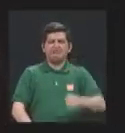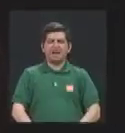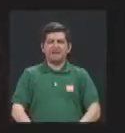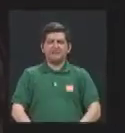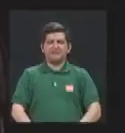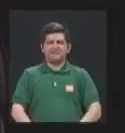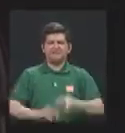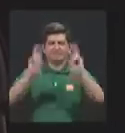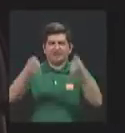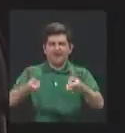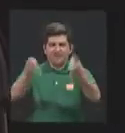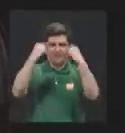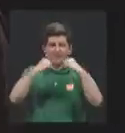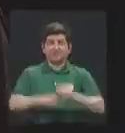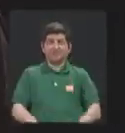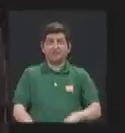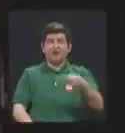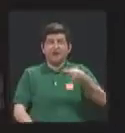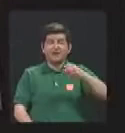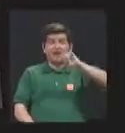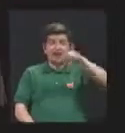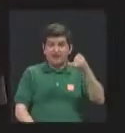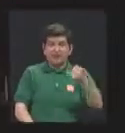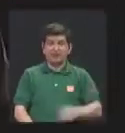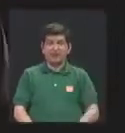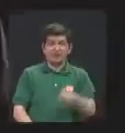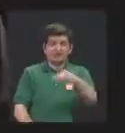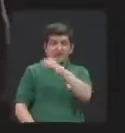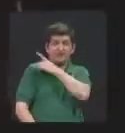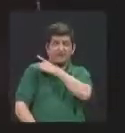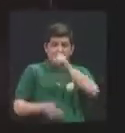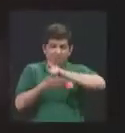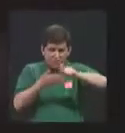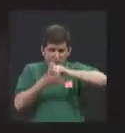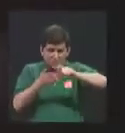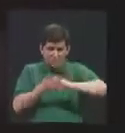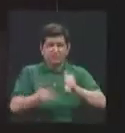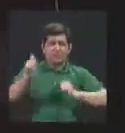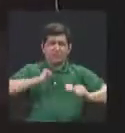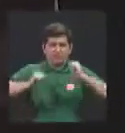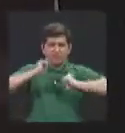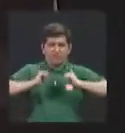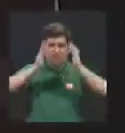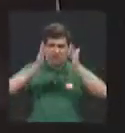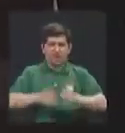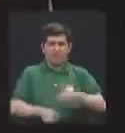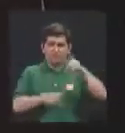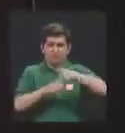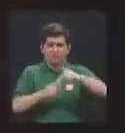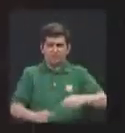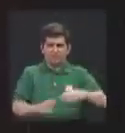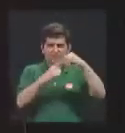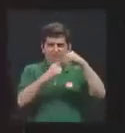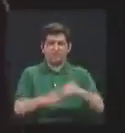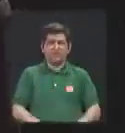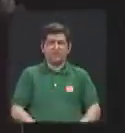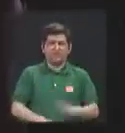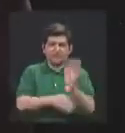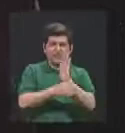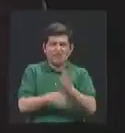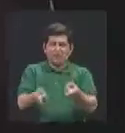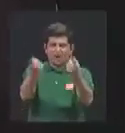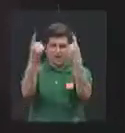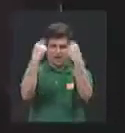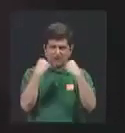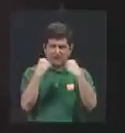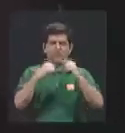Hernán Jiménez, por El Regreso. Hernán Jiménez, quien escribió, dirigió y actuó como protagónico en El